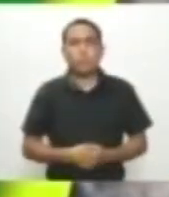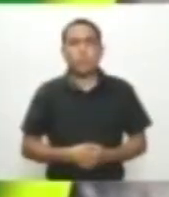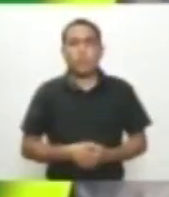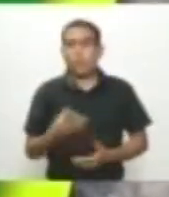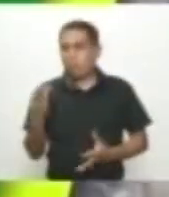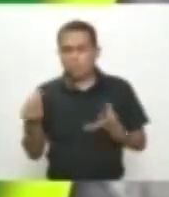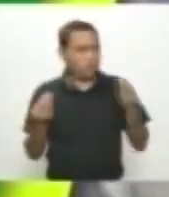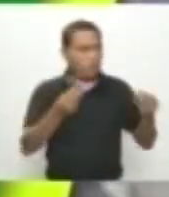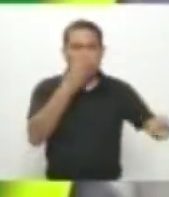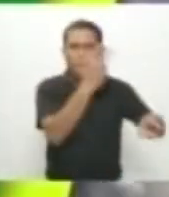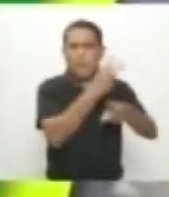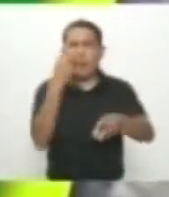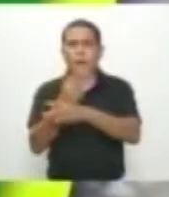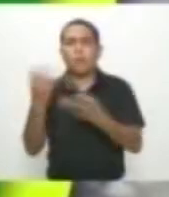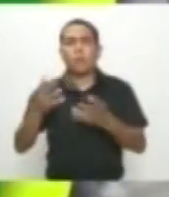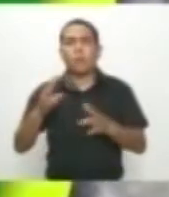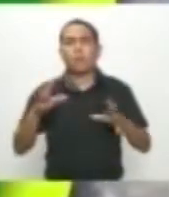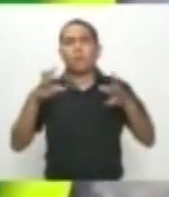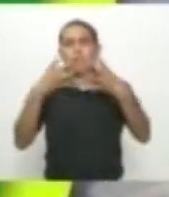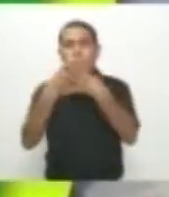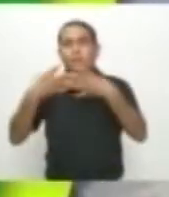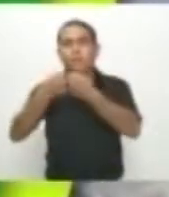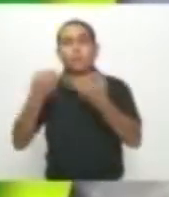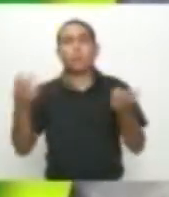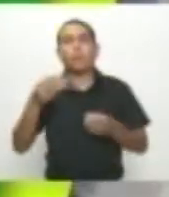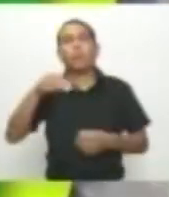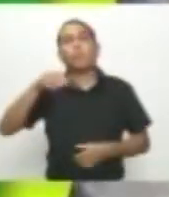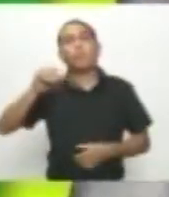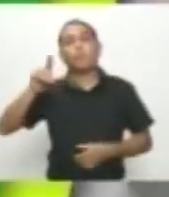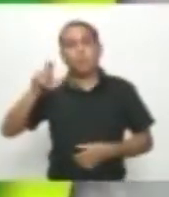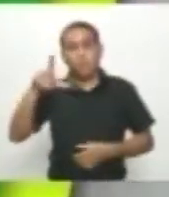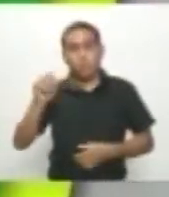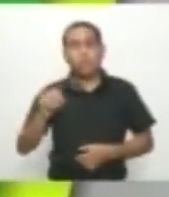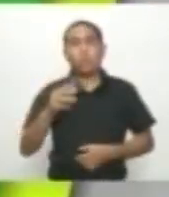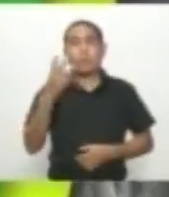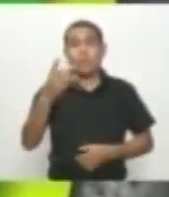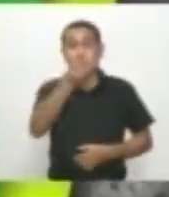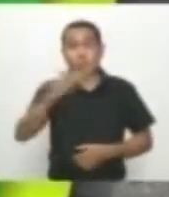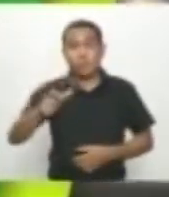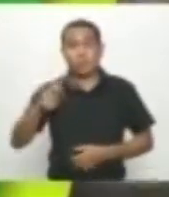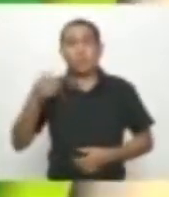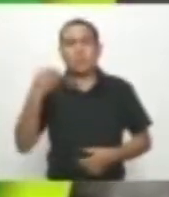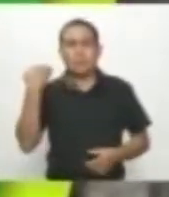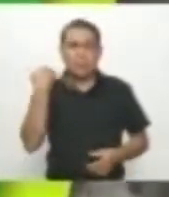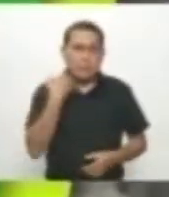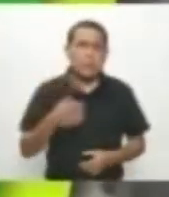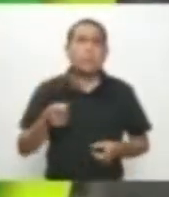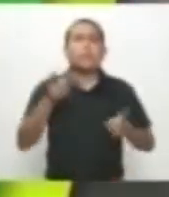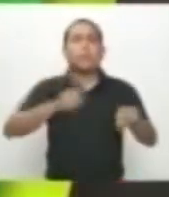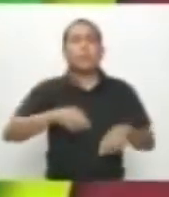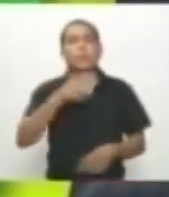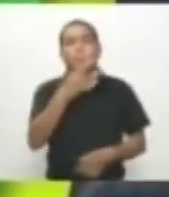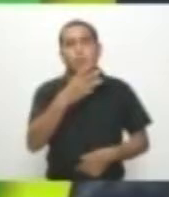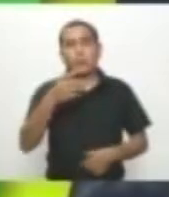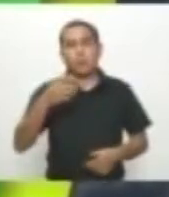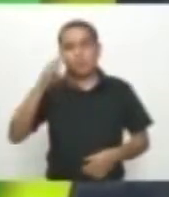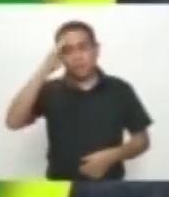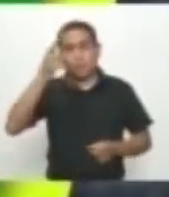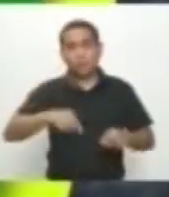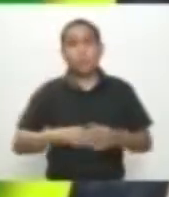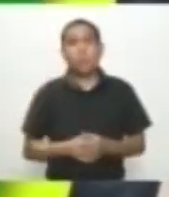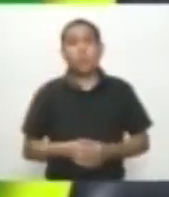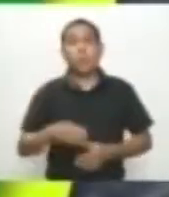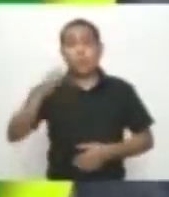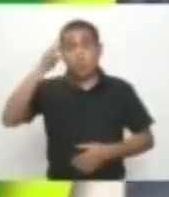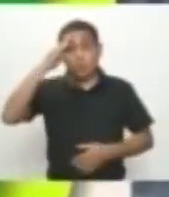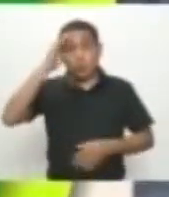bandas dentro de la cárcel Modelo deja 5 heridos y 2 guardianes lesionados. Clan del Golfo amenaza a funcionarios del INPEC